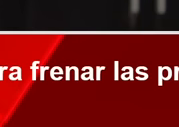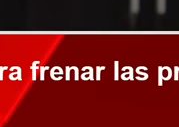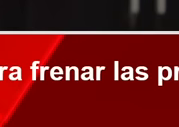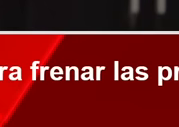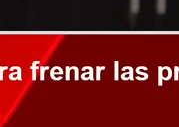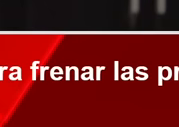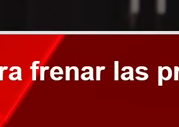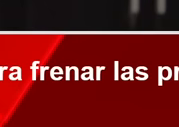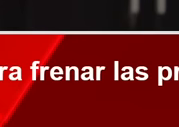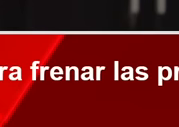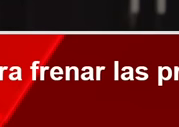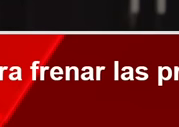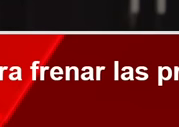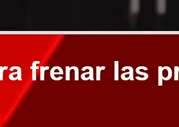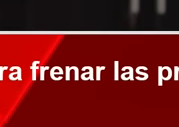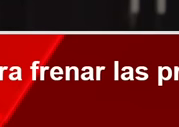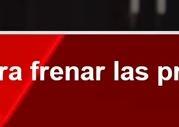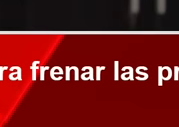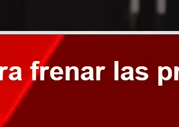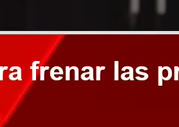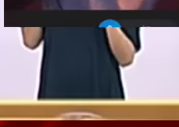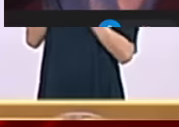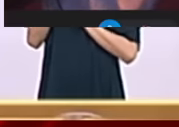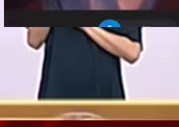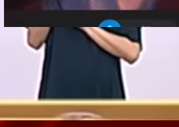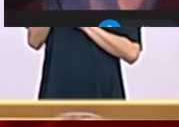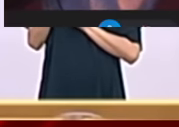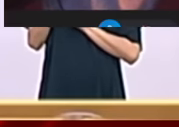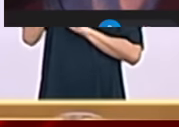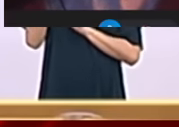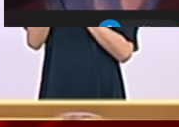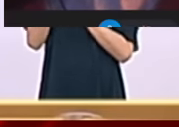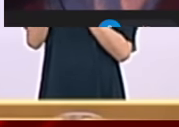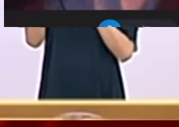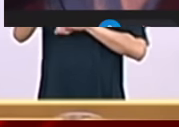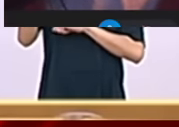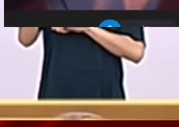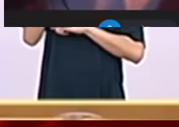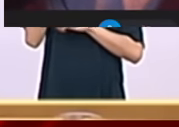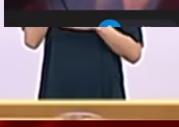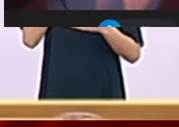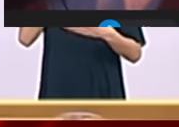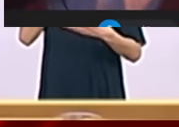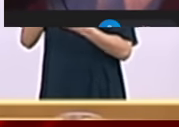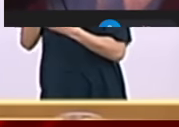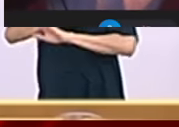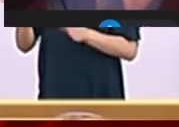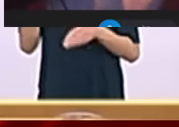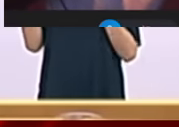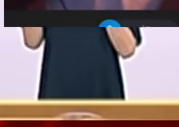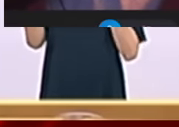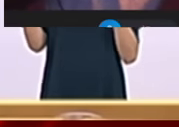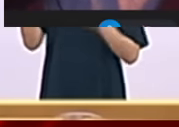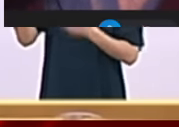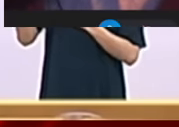Pues amigos, tenemos al otro lado de Sky a doña Esperanza Aguirre. Buenas noches, doña Esperanza, ¿cómo está usted? ¿Qué tal? Buenas noches, Jesús. Muy